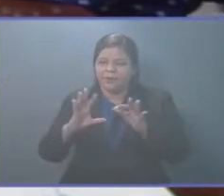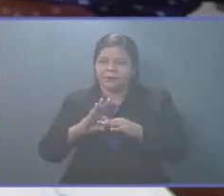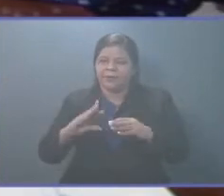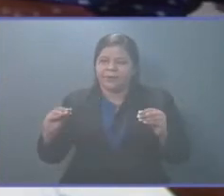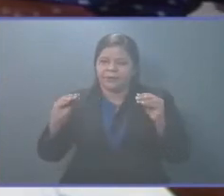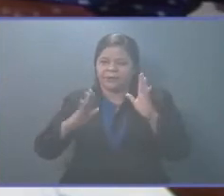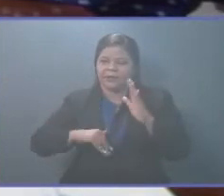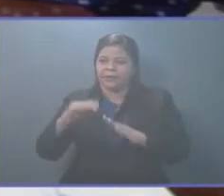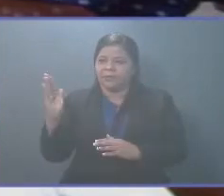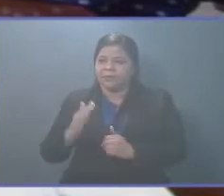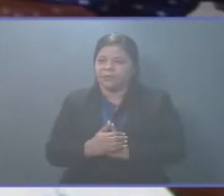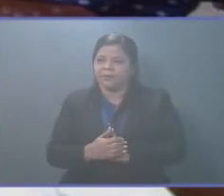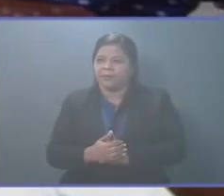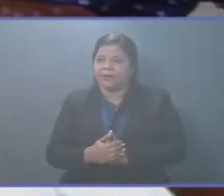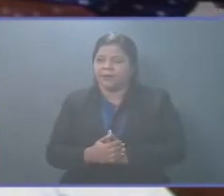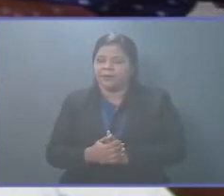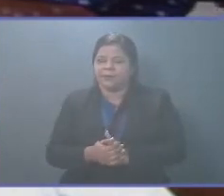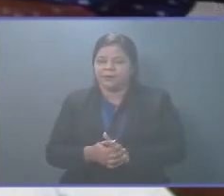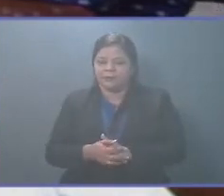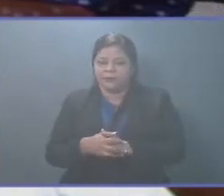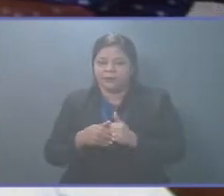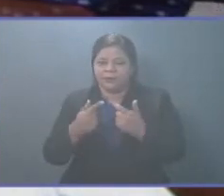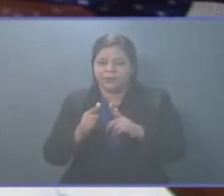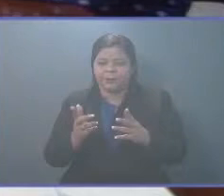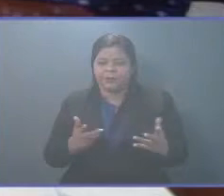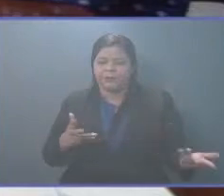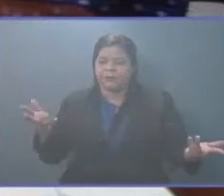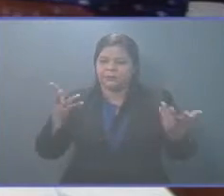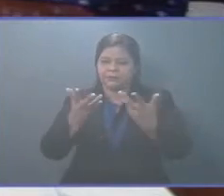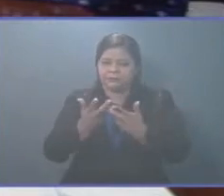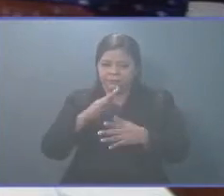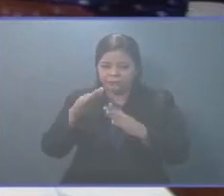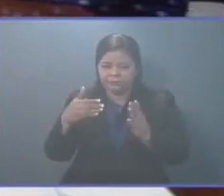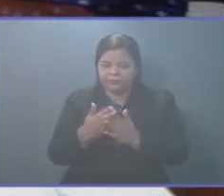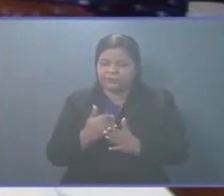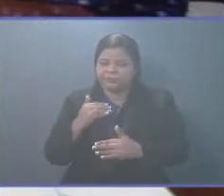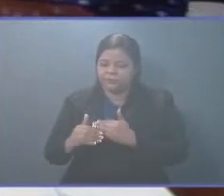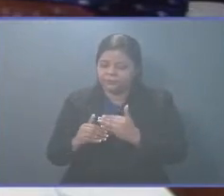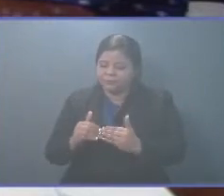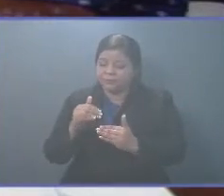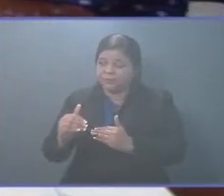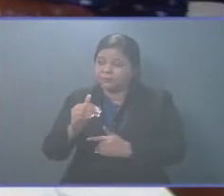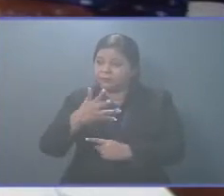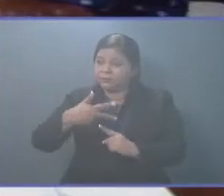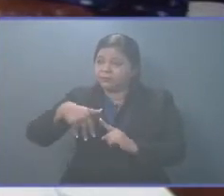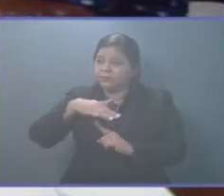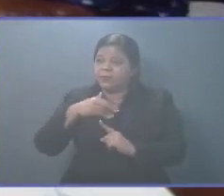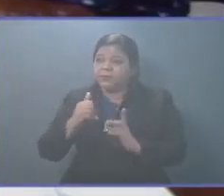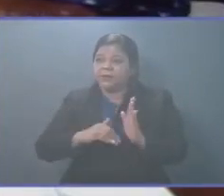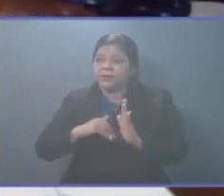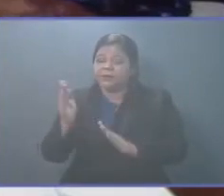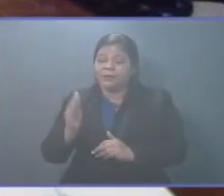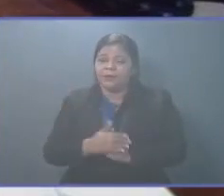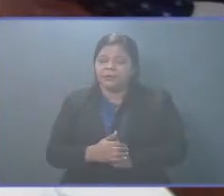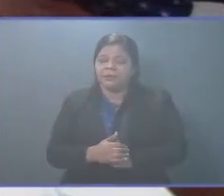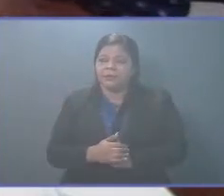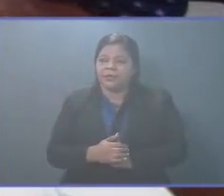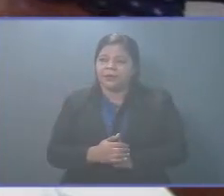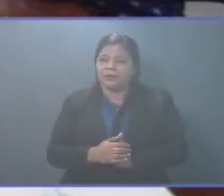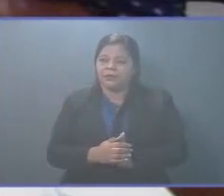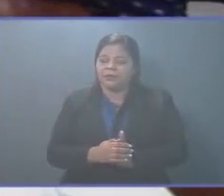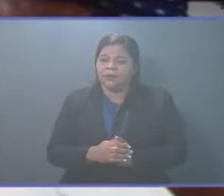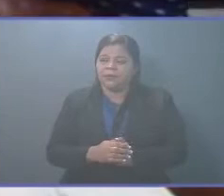en la lista de instituciones y sectores, sí,